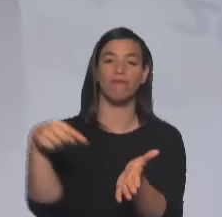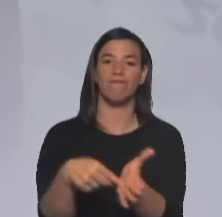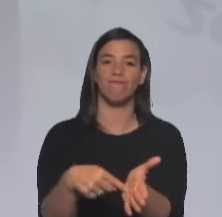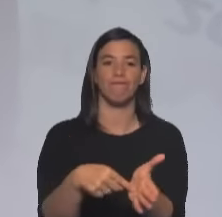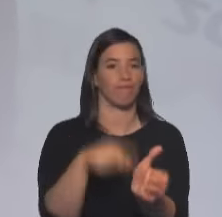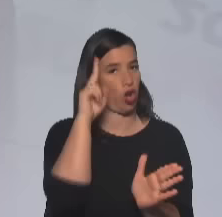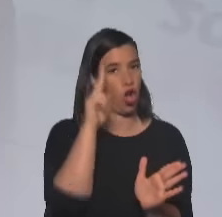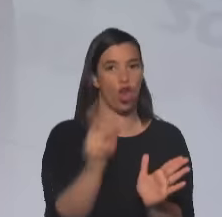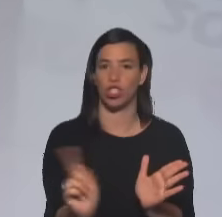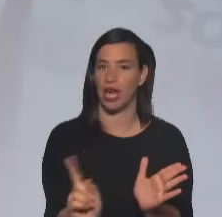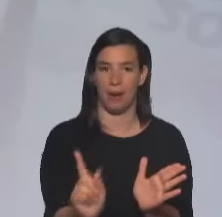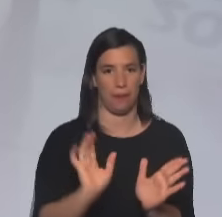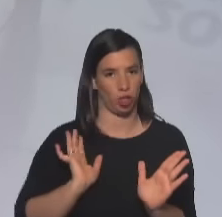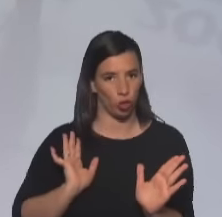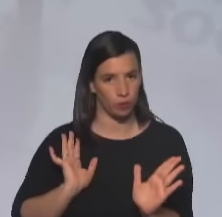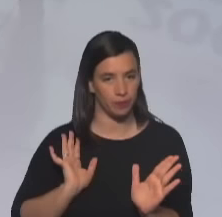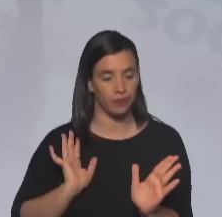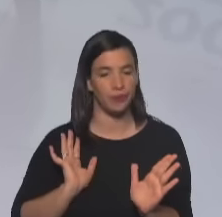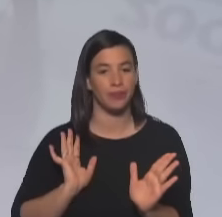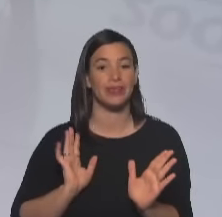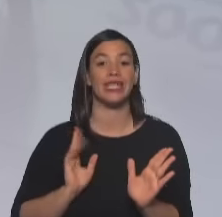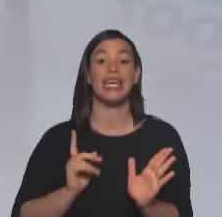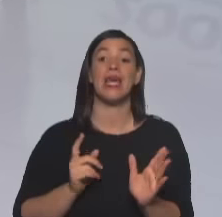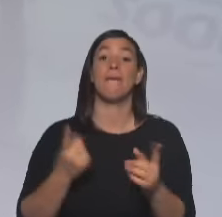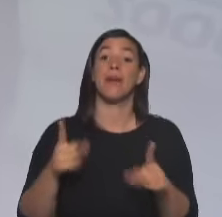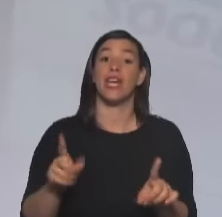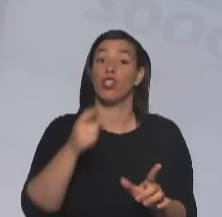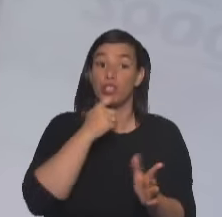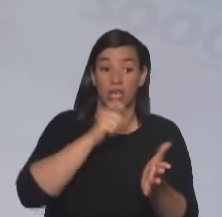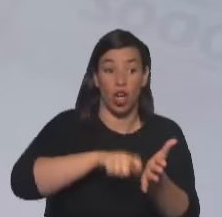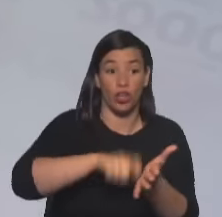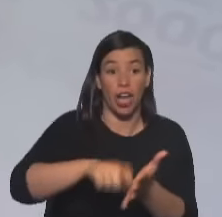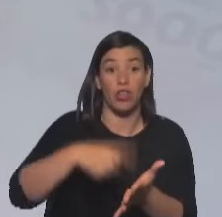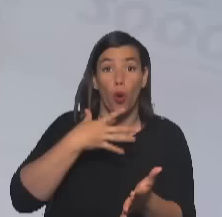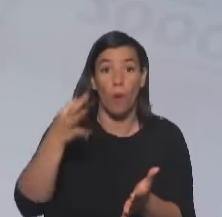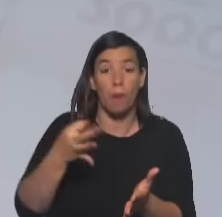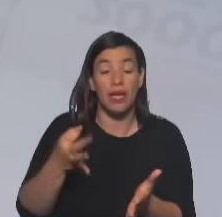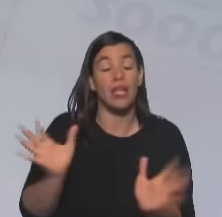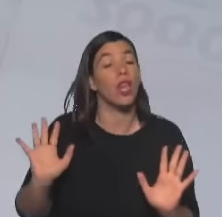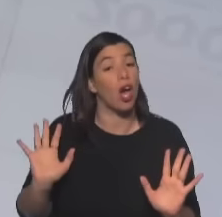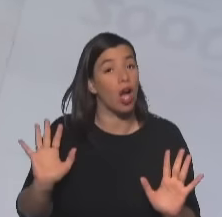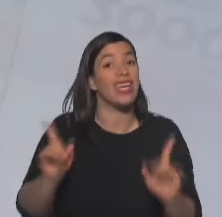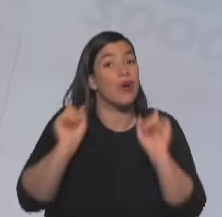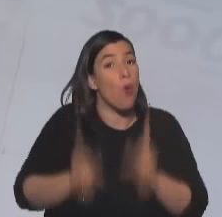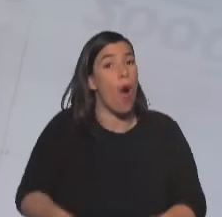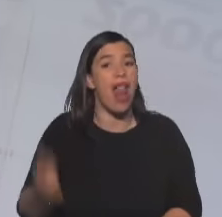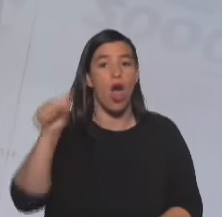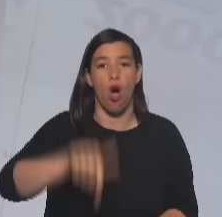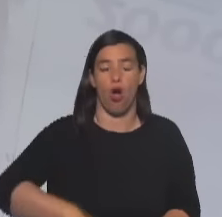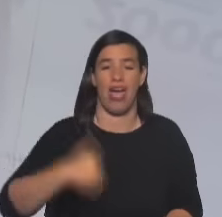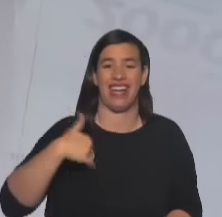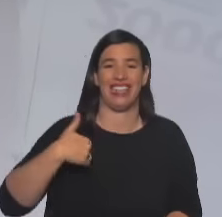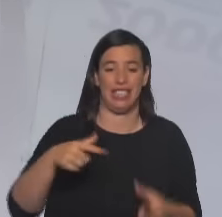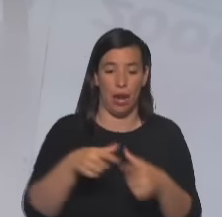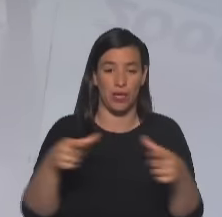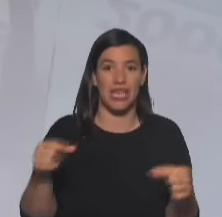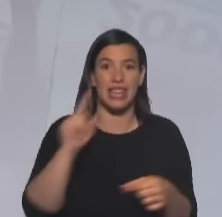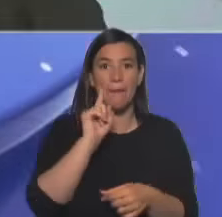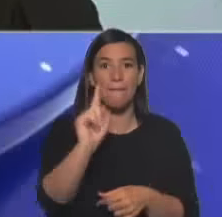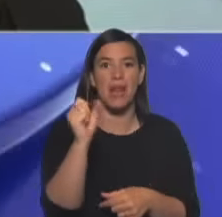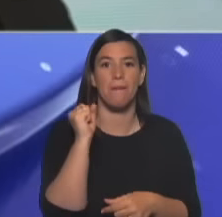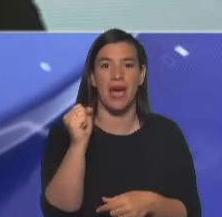la Moneda. Aunque se hubieran cumplido esos contratos, hoy en la Argentina del billete de 1.000 pesos hay cerca